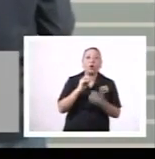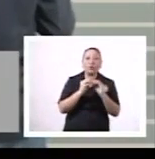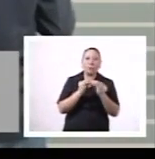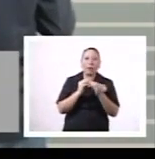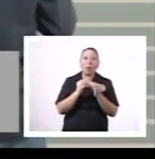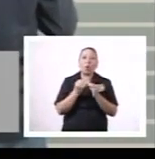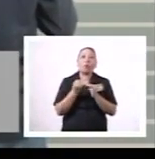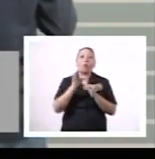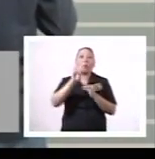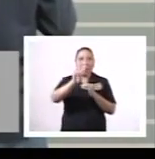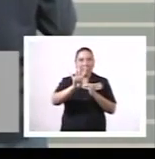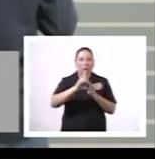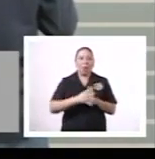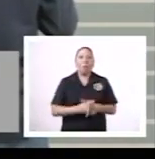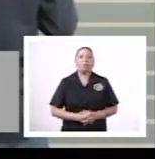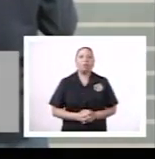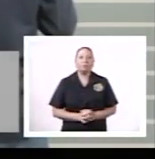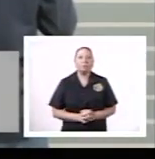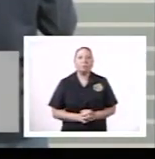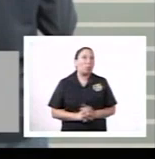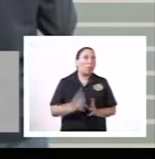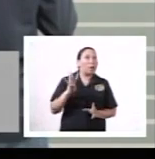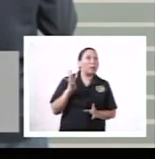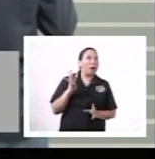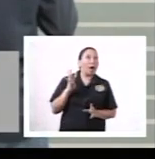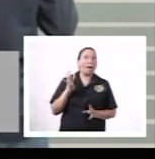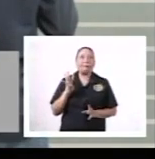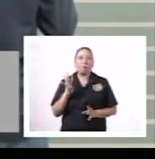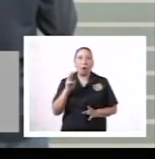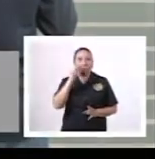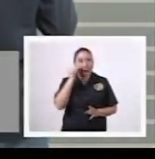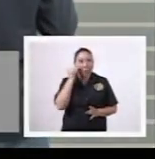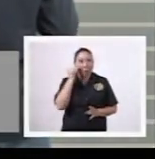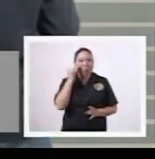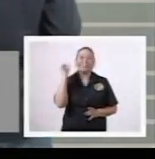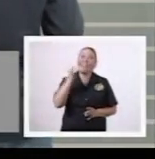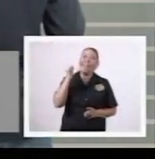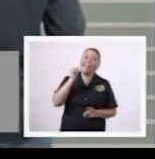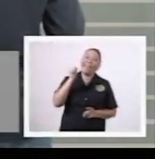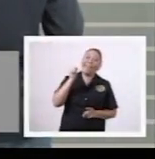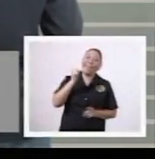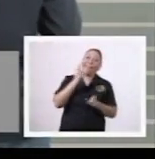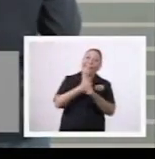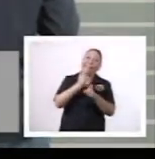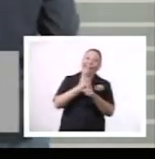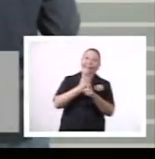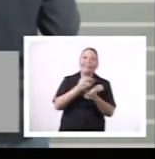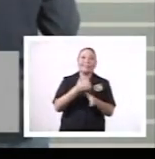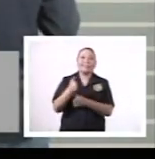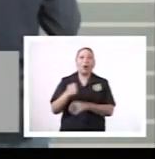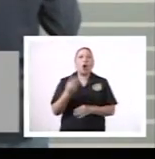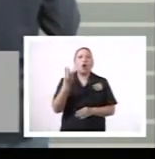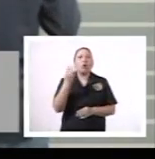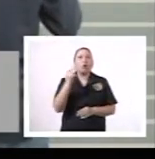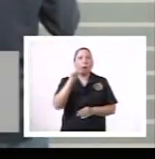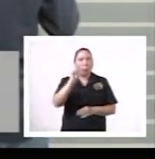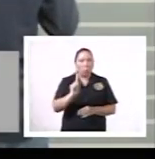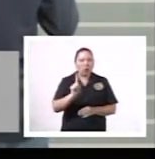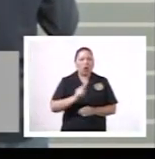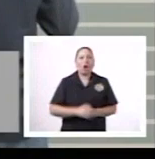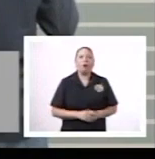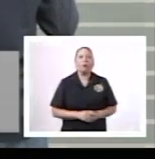número 4? El número 4 era morado. Muy bien. ¿El número 1? El número